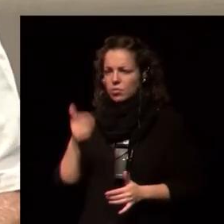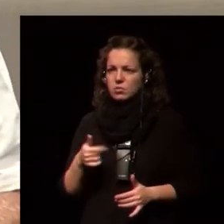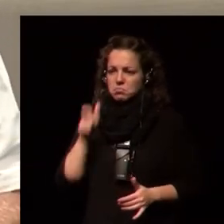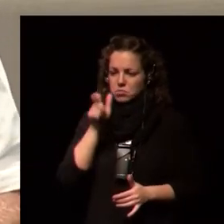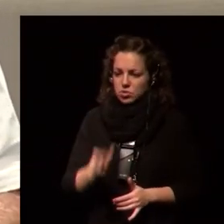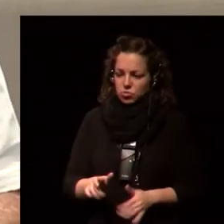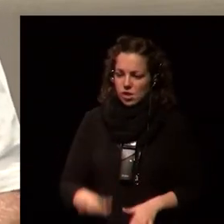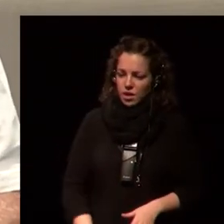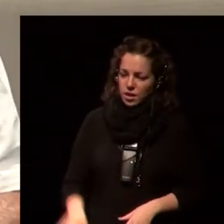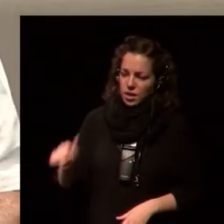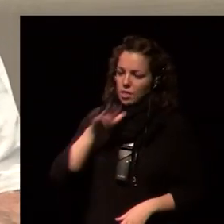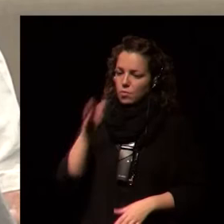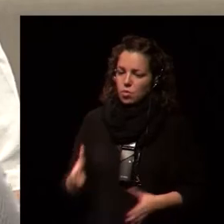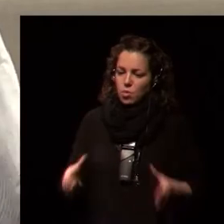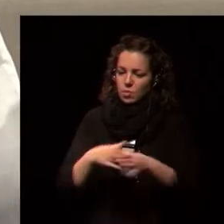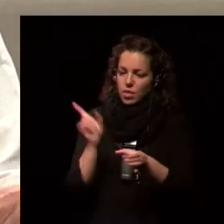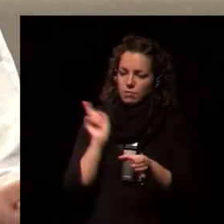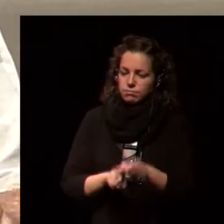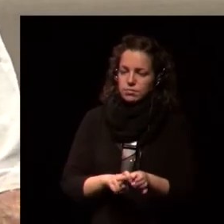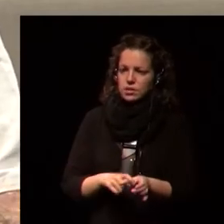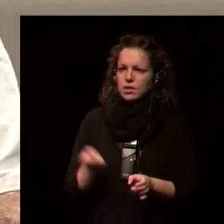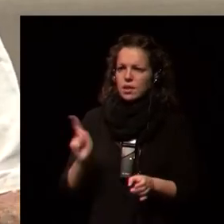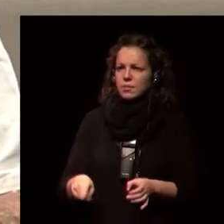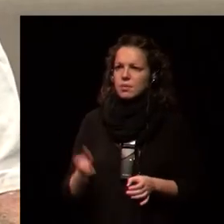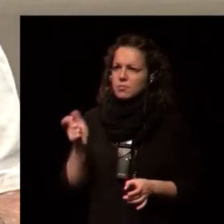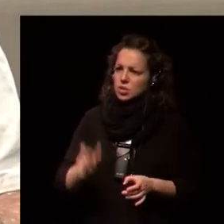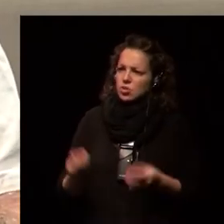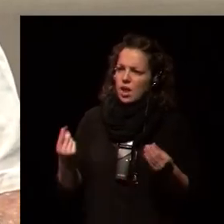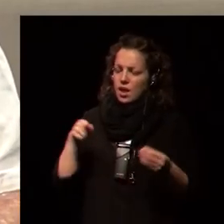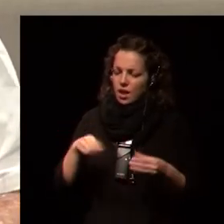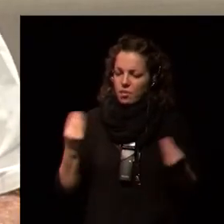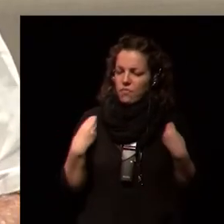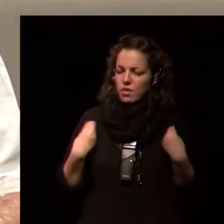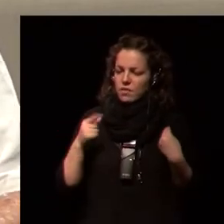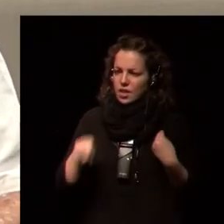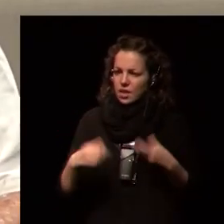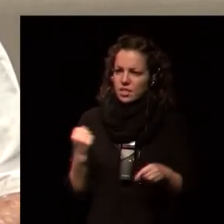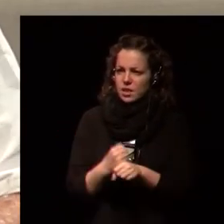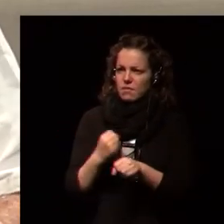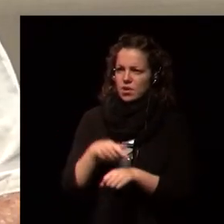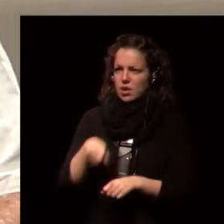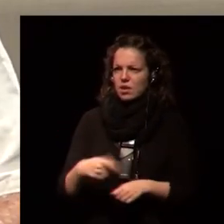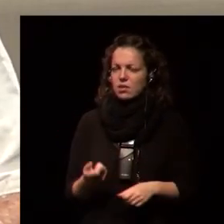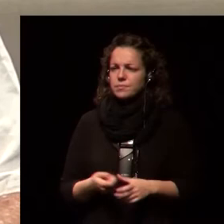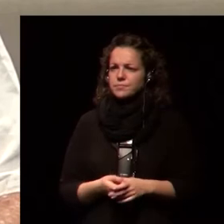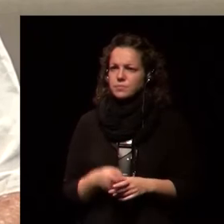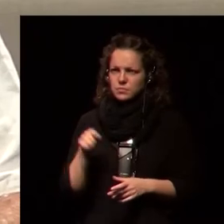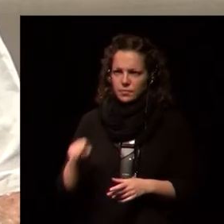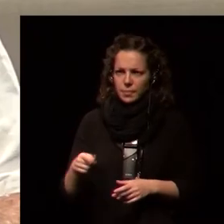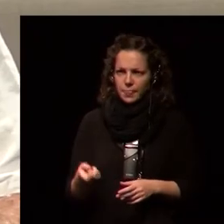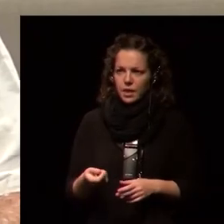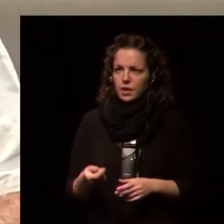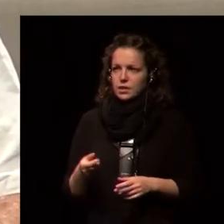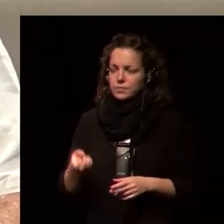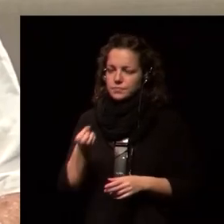porque forma parte de una comunidad, alguien que vive ahí, que trabaja ahí, no va a ser necesariamente más eficaz